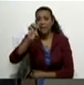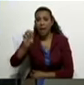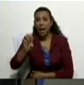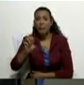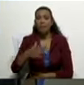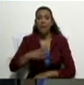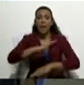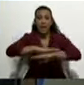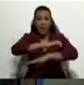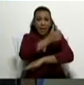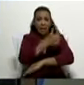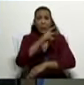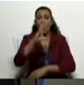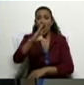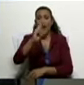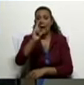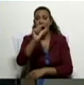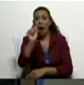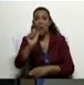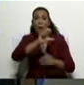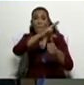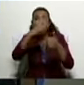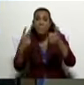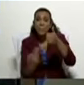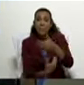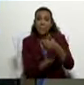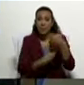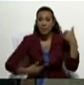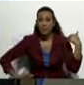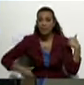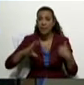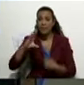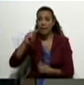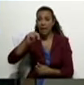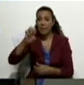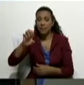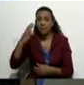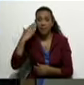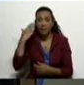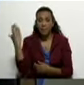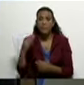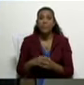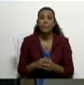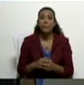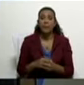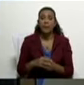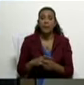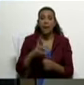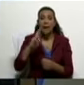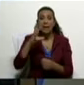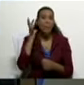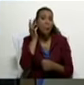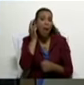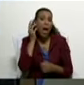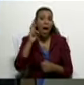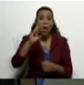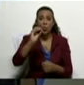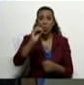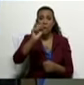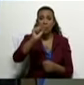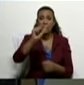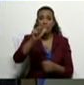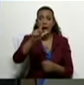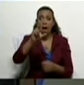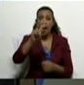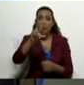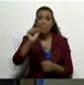Rector Carlos Quintero, vicepresidente del Consejo Nacional Electoral. Rectora Rosalba